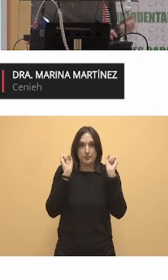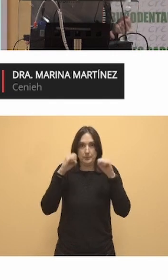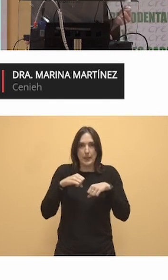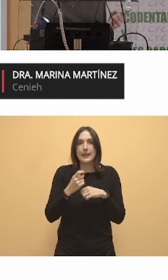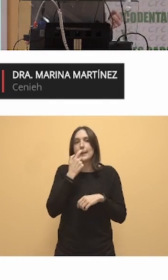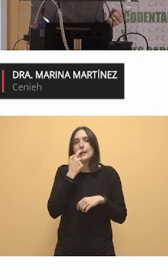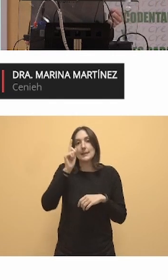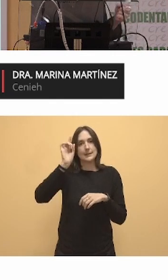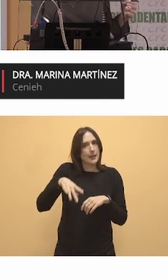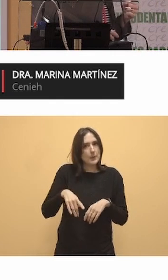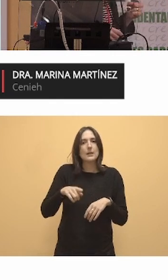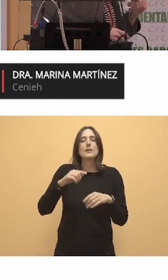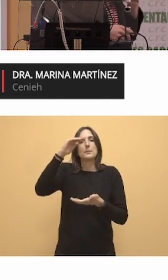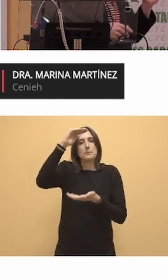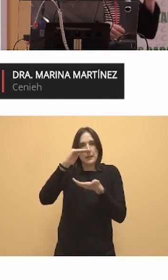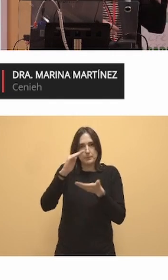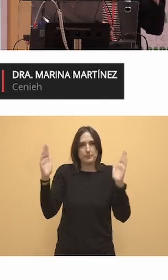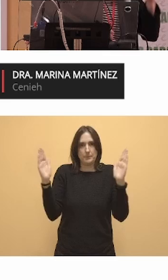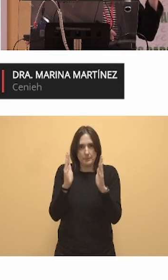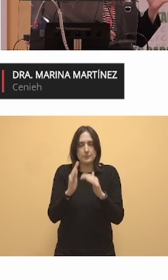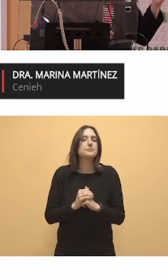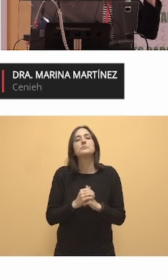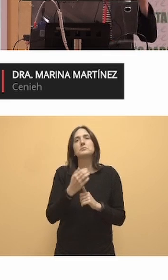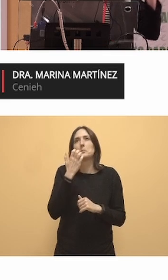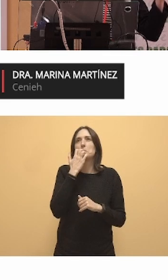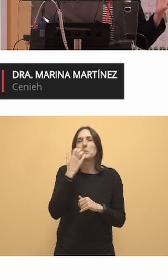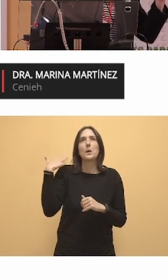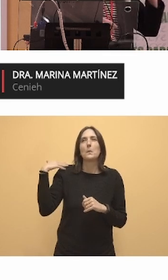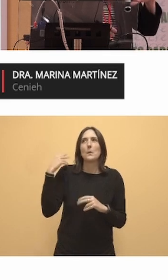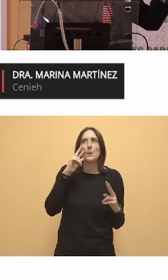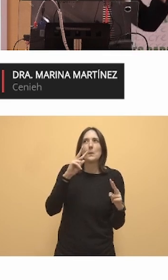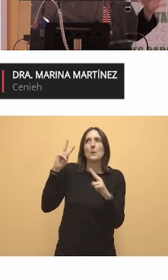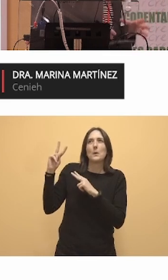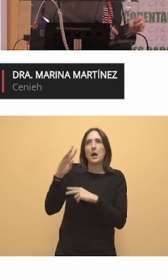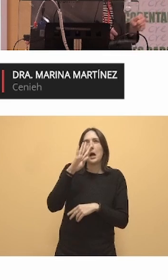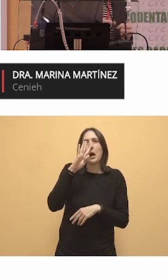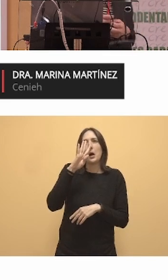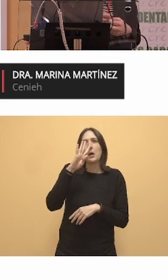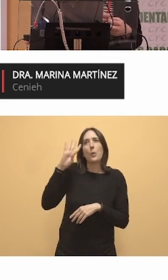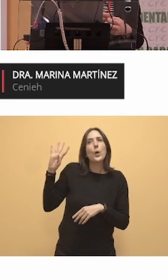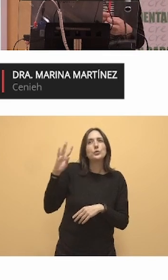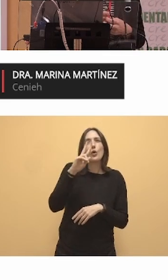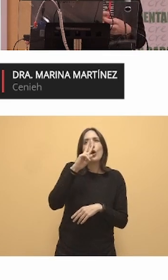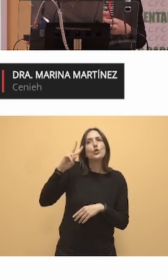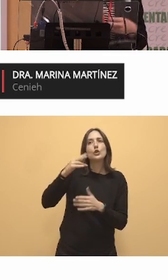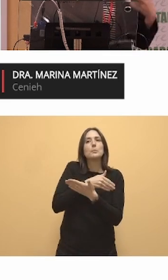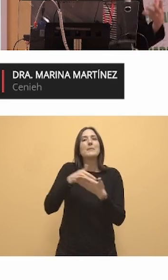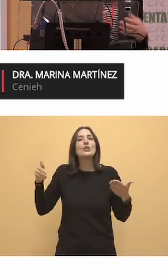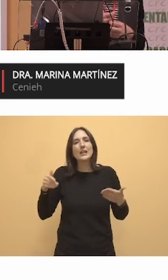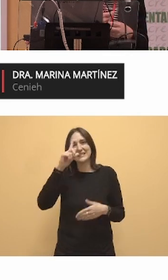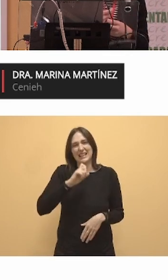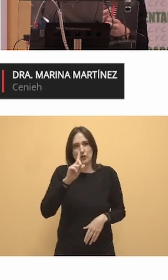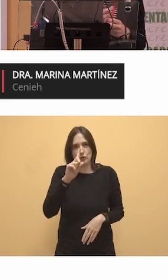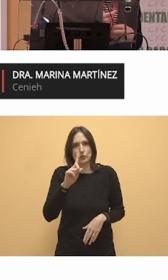Echando la vista atrás, en torno a unos entre 4 y 2 millones de años,